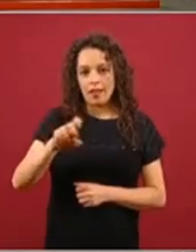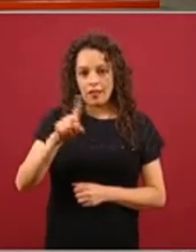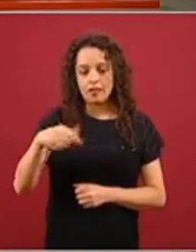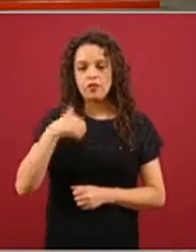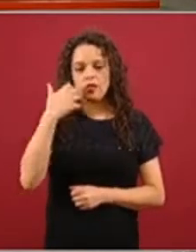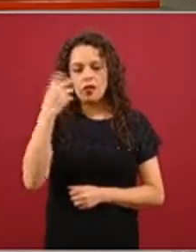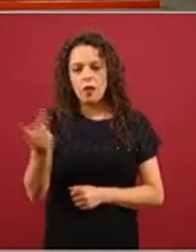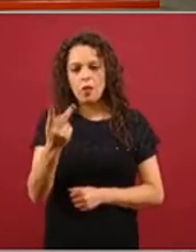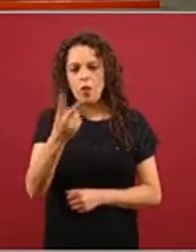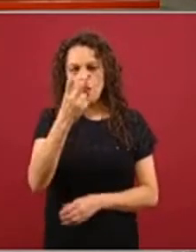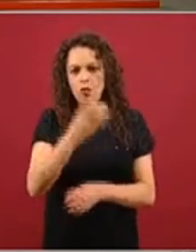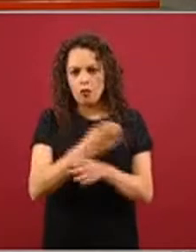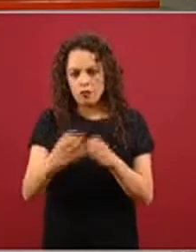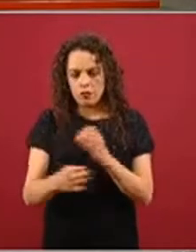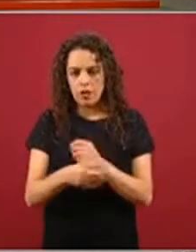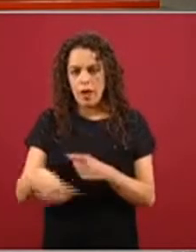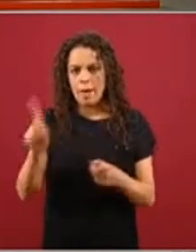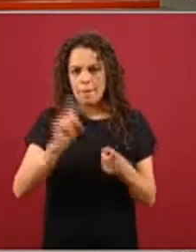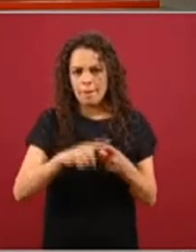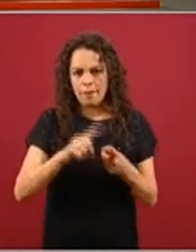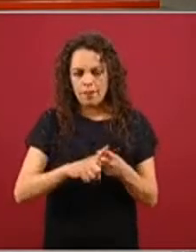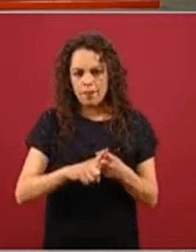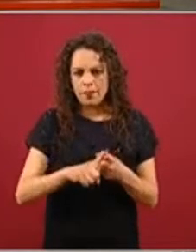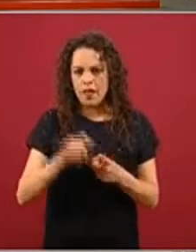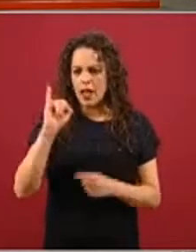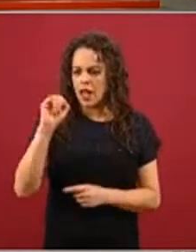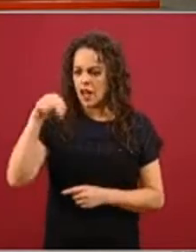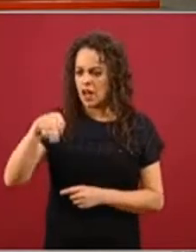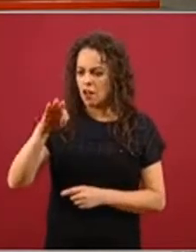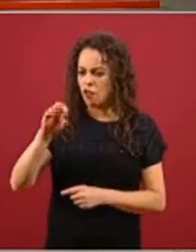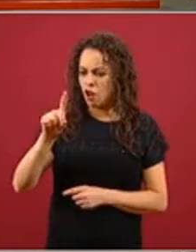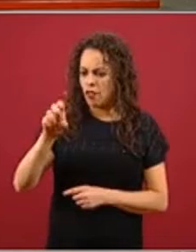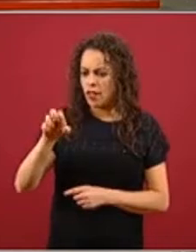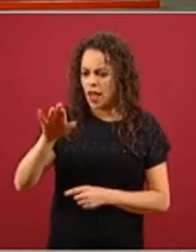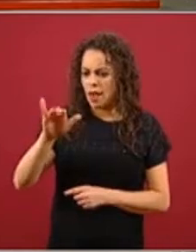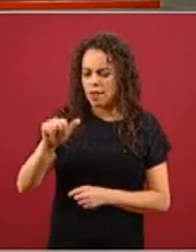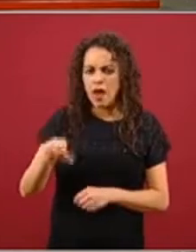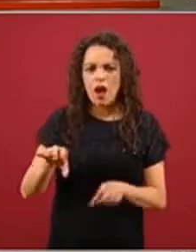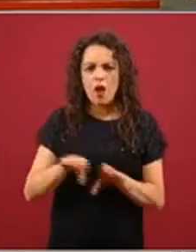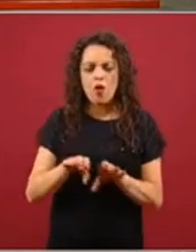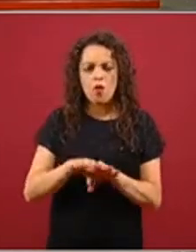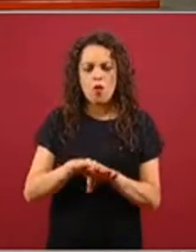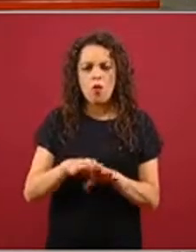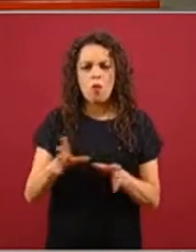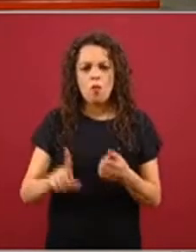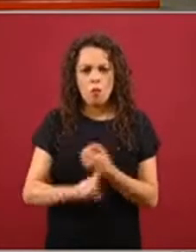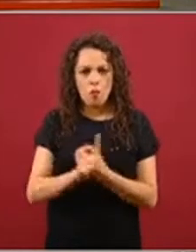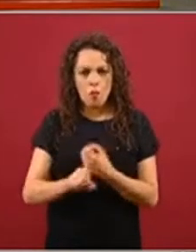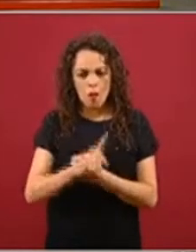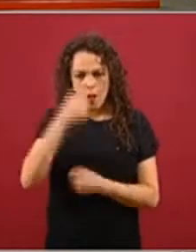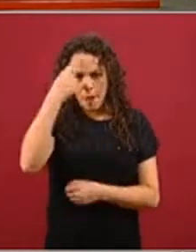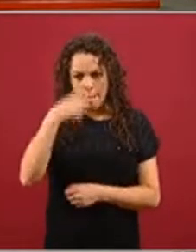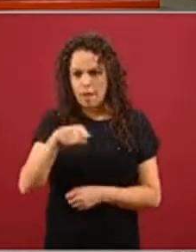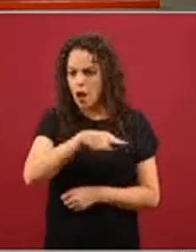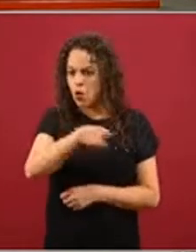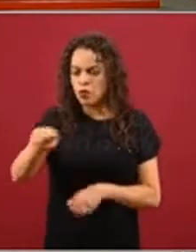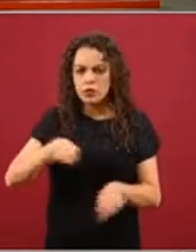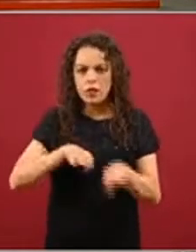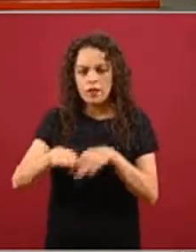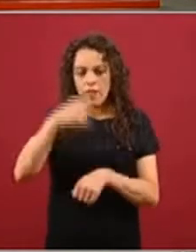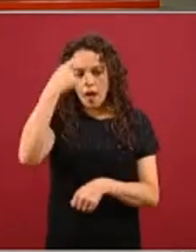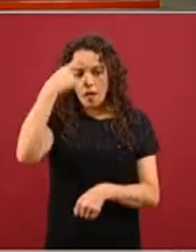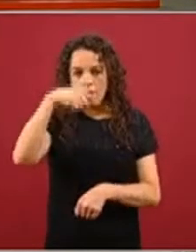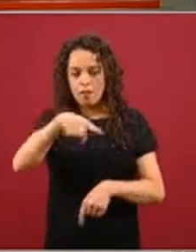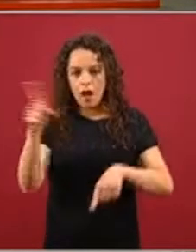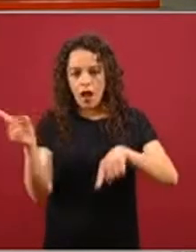primera, ¿cómo afecta la infodemia al trabajo que vienen ustedes realizando del combate al COVID-19? Y me refiero a esto